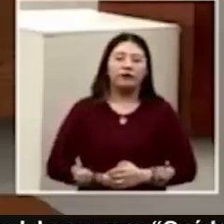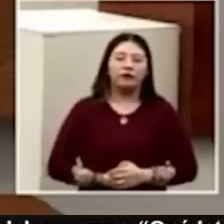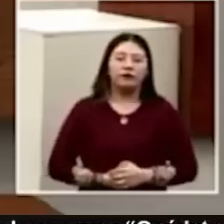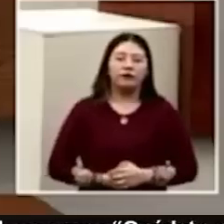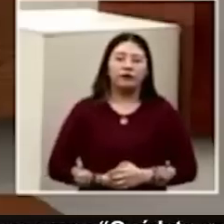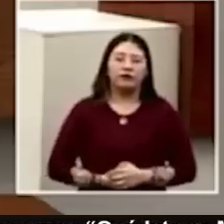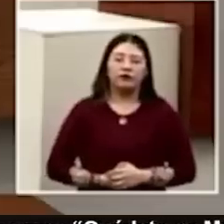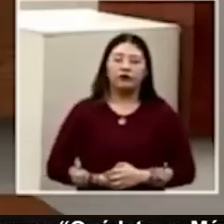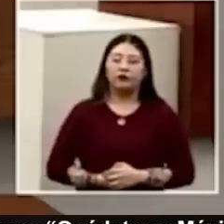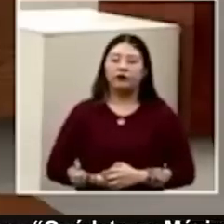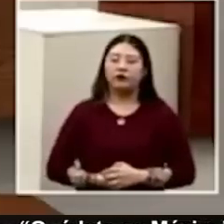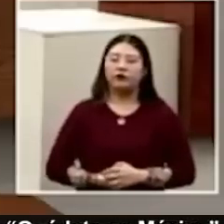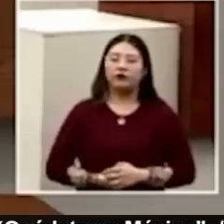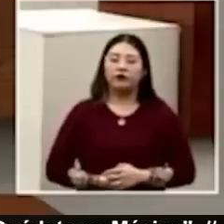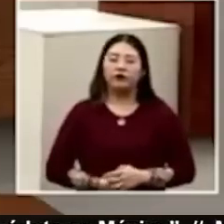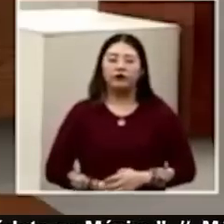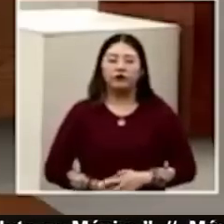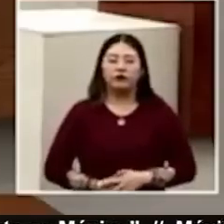y defendiendo